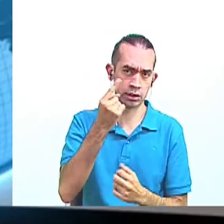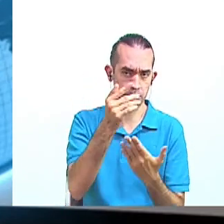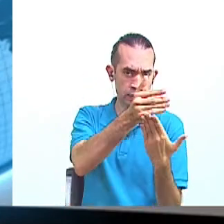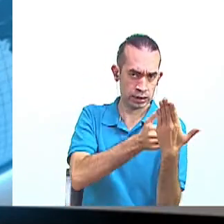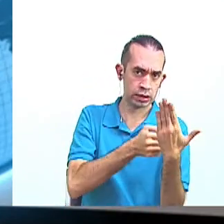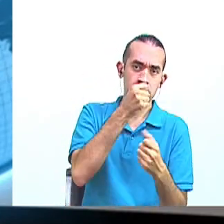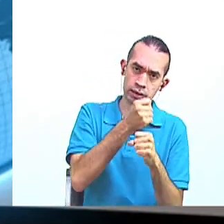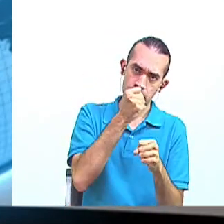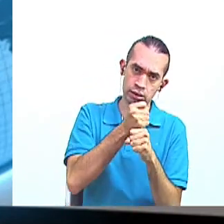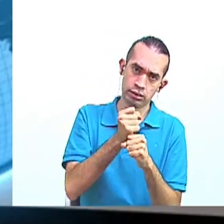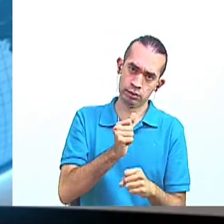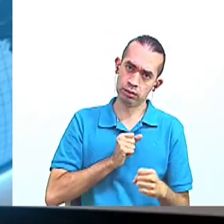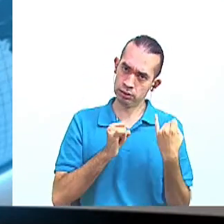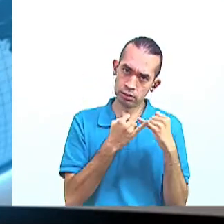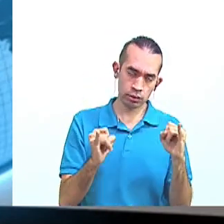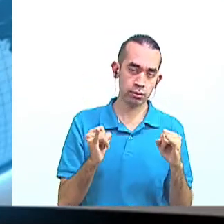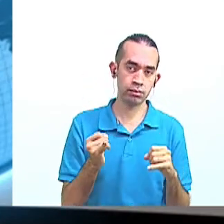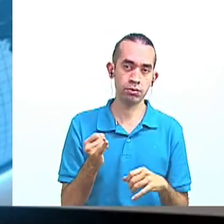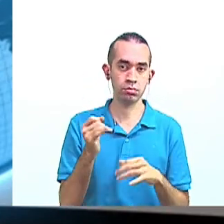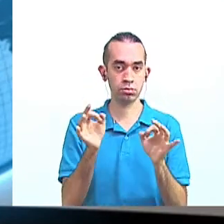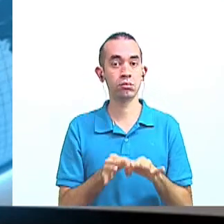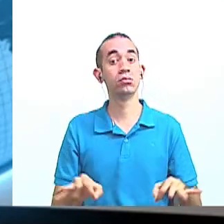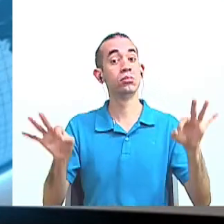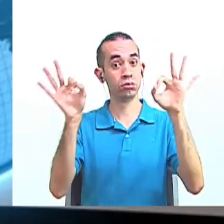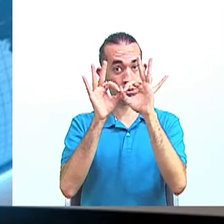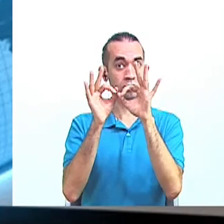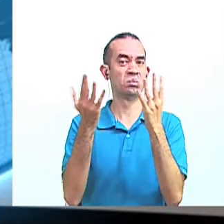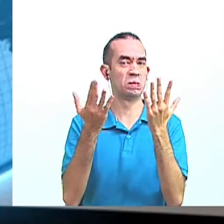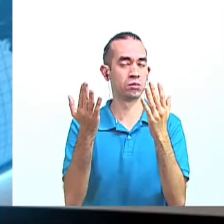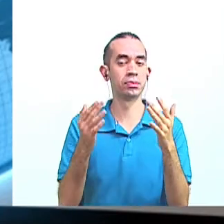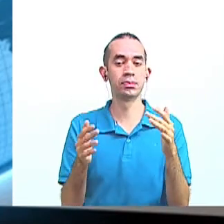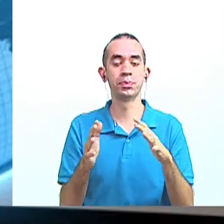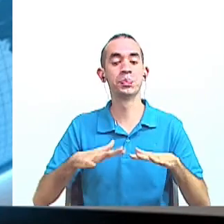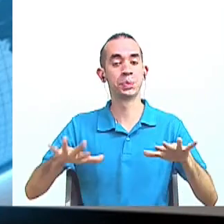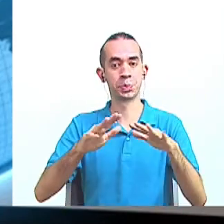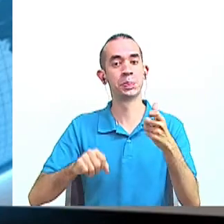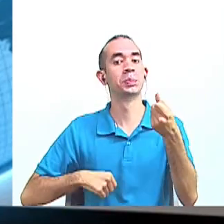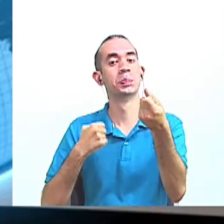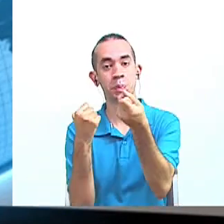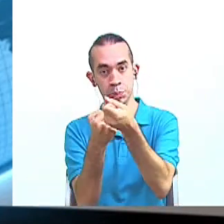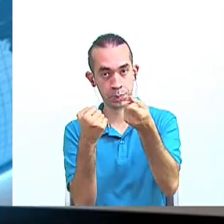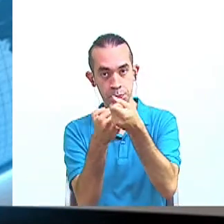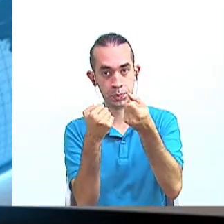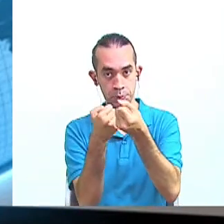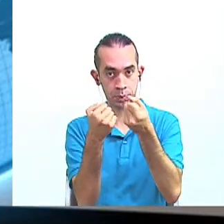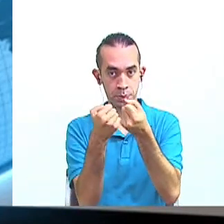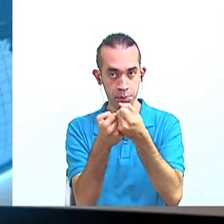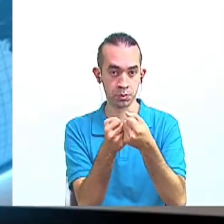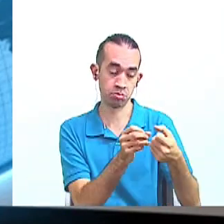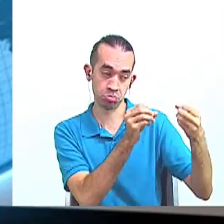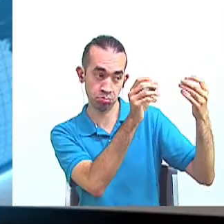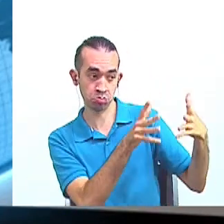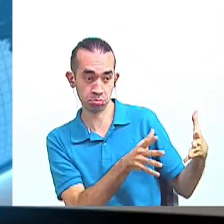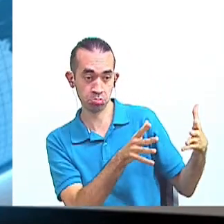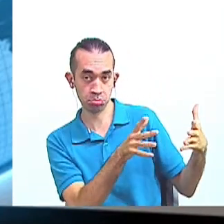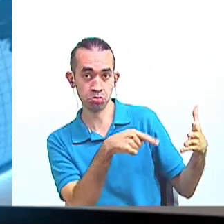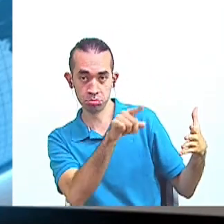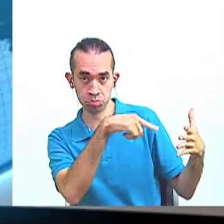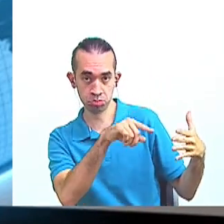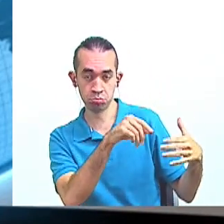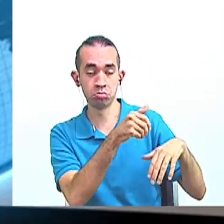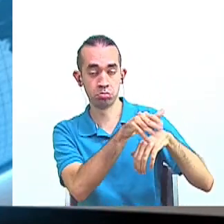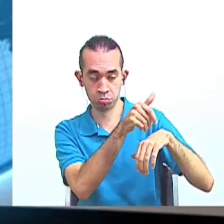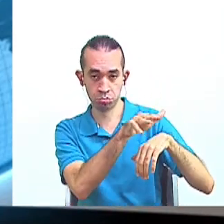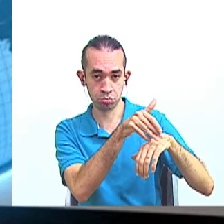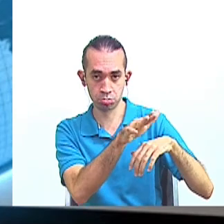trabajo autónomo y algo muy importante, y es que este espacio es un apoyo para el trabajo de las y los docentes que están realizando pues